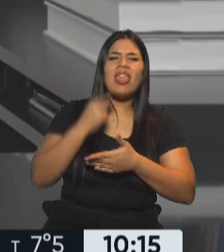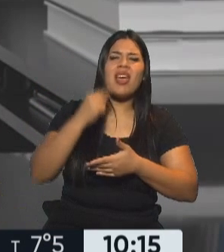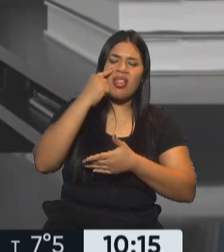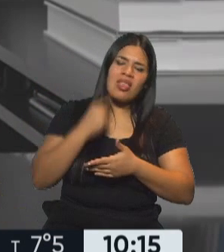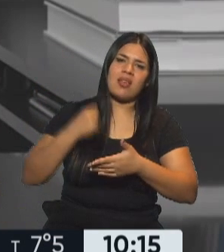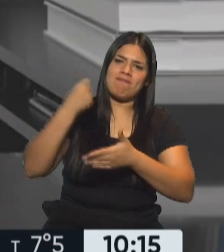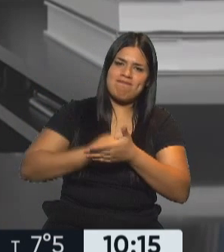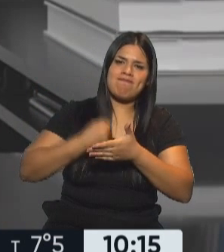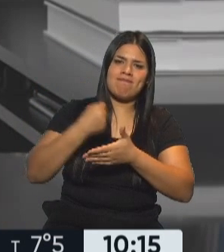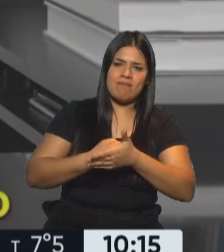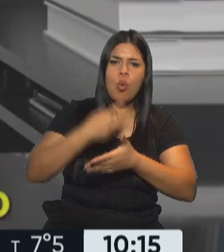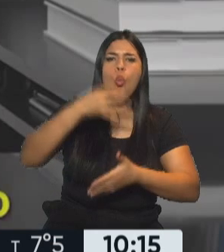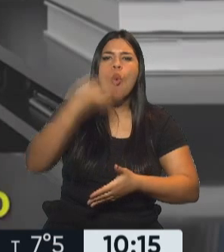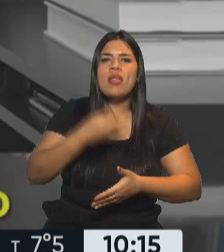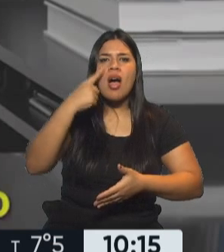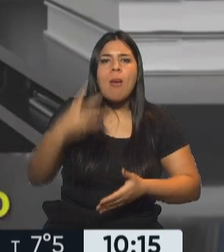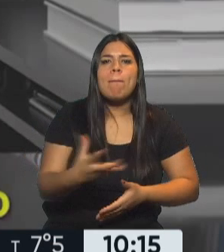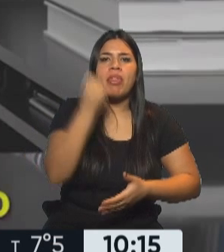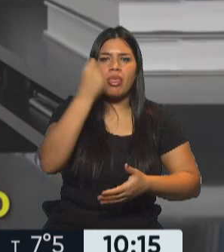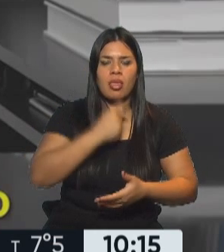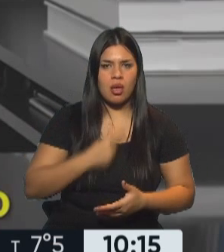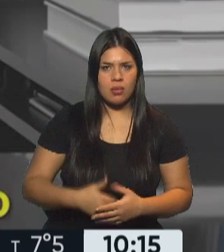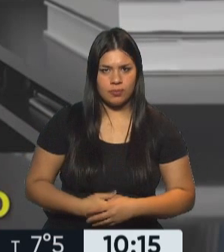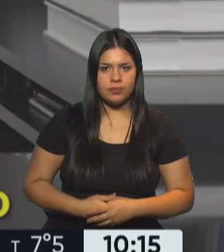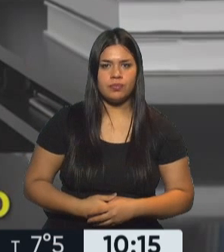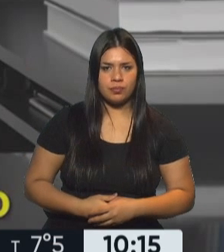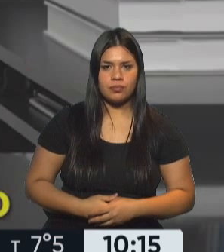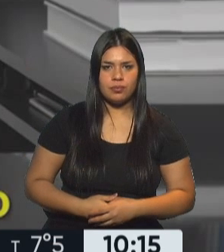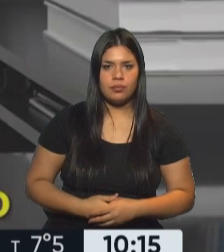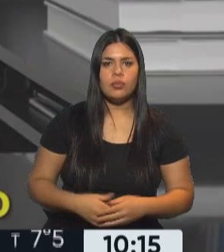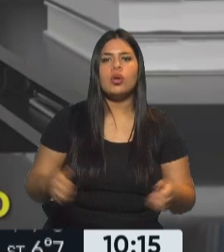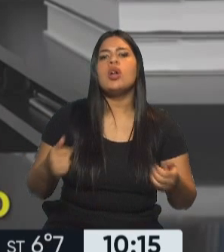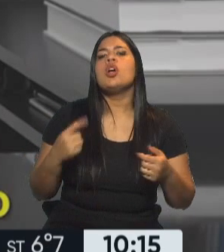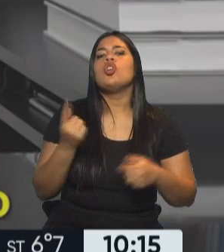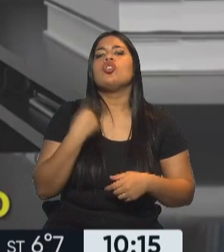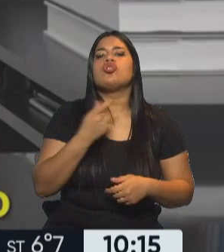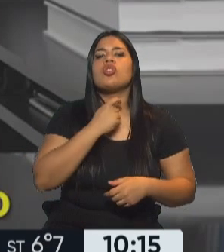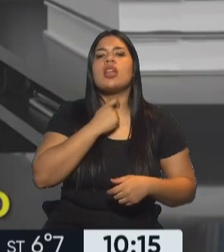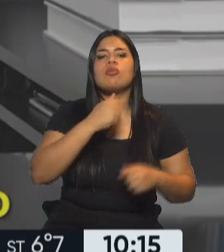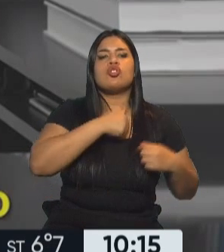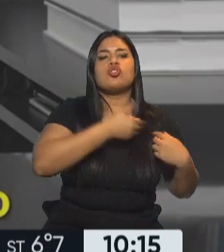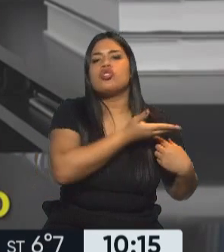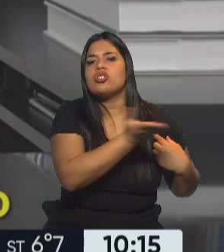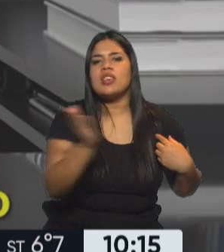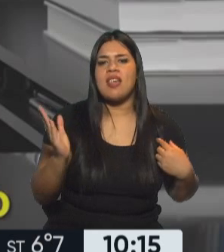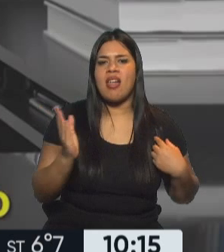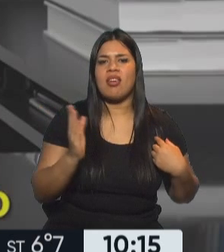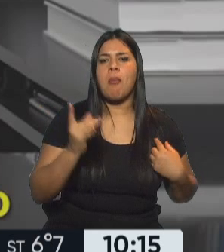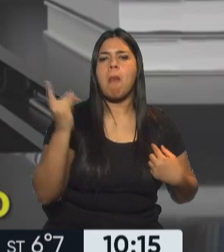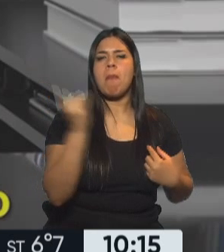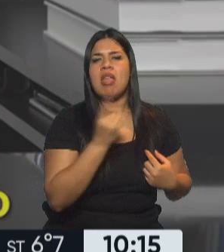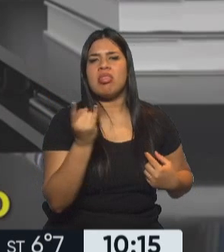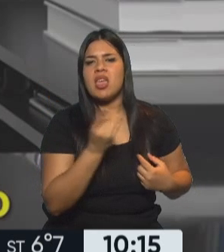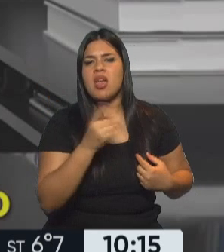encontrarla. De este lado y junto a una sociedad que no soporta más mentiras